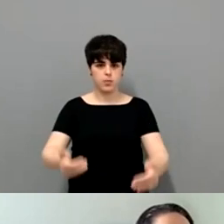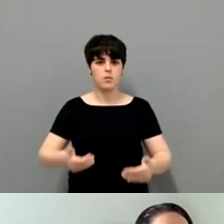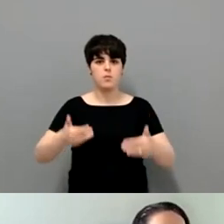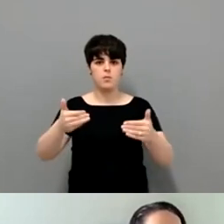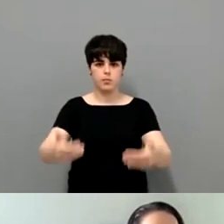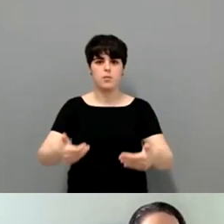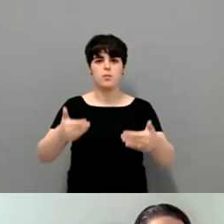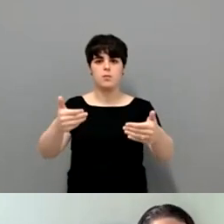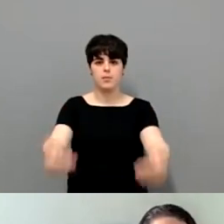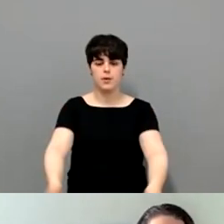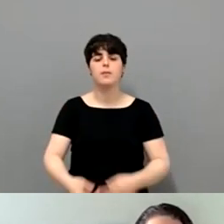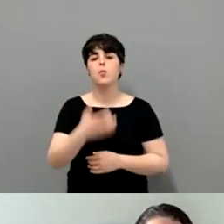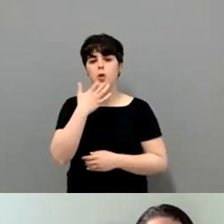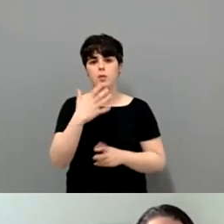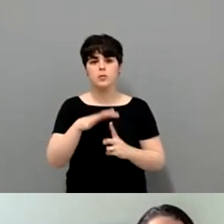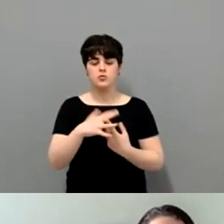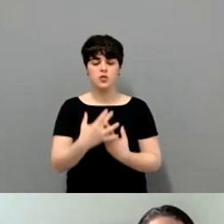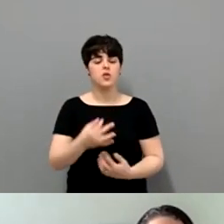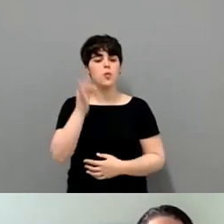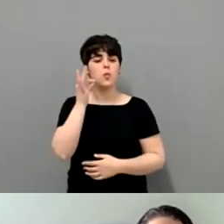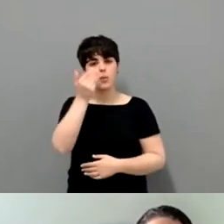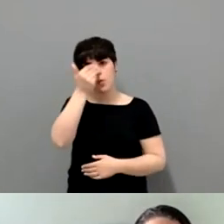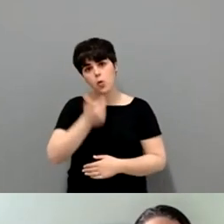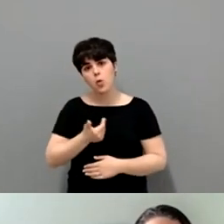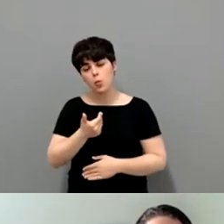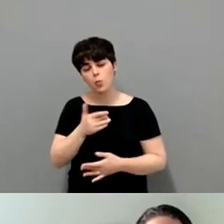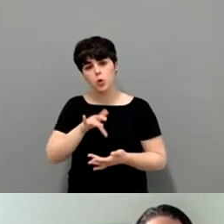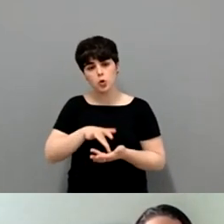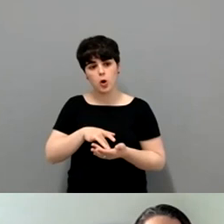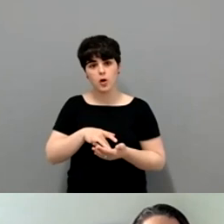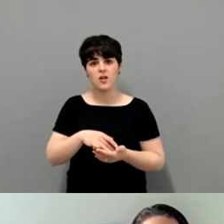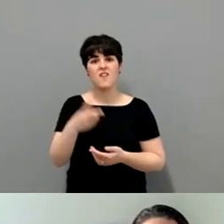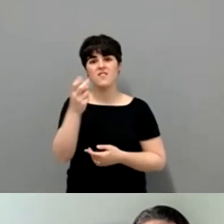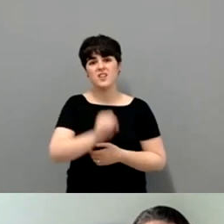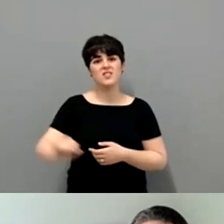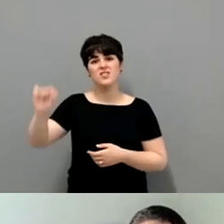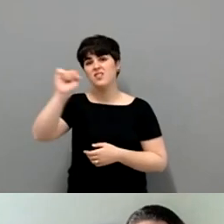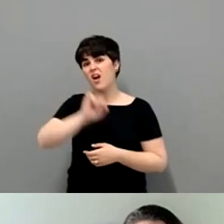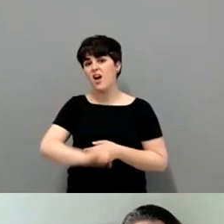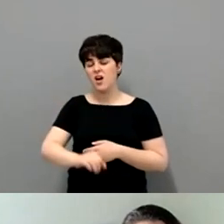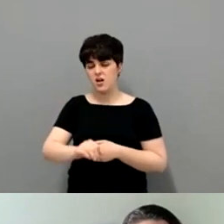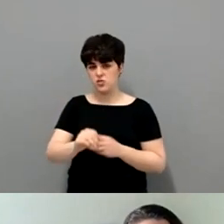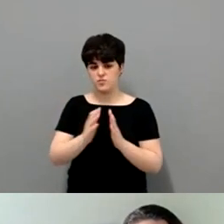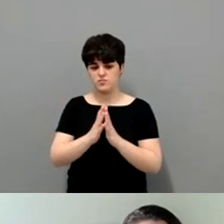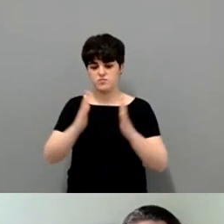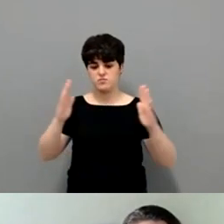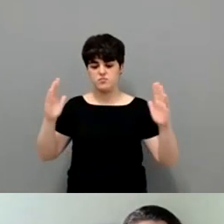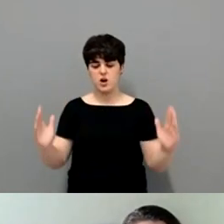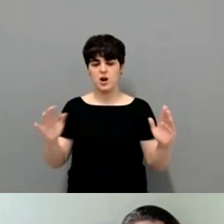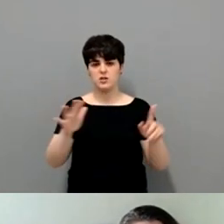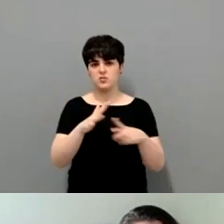Tenemos el caso de una mujer con parálisis cerebral que durante 20 años vive una situación